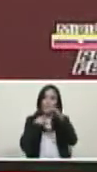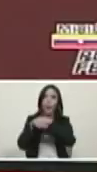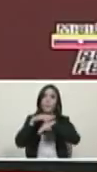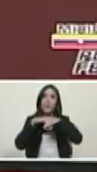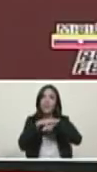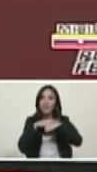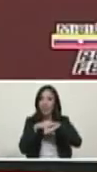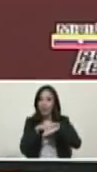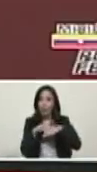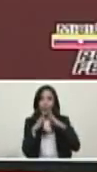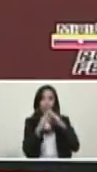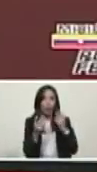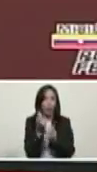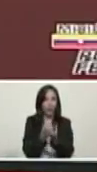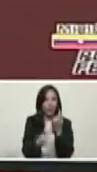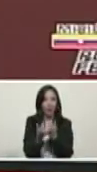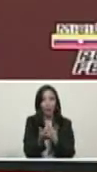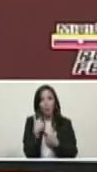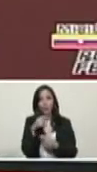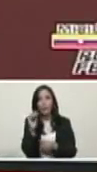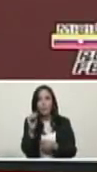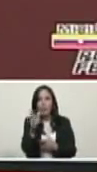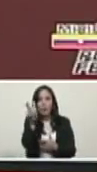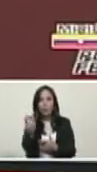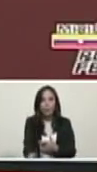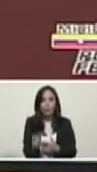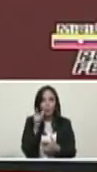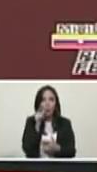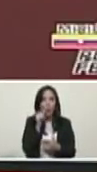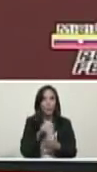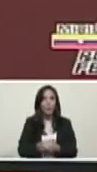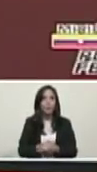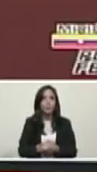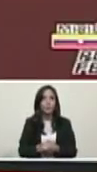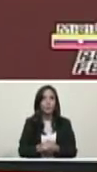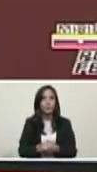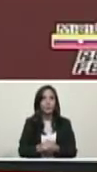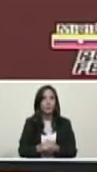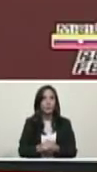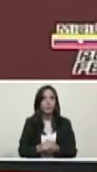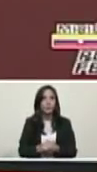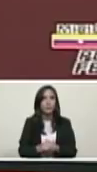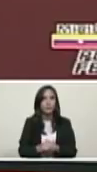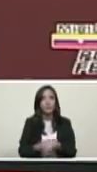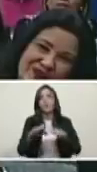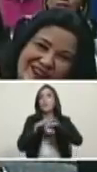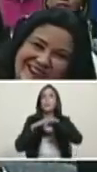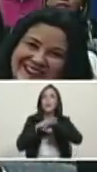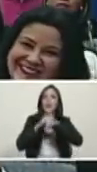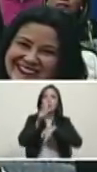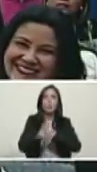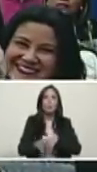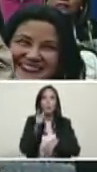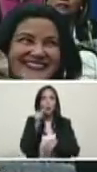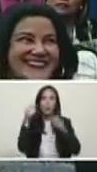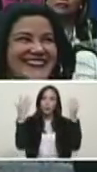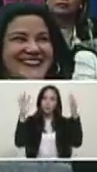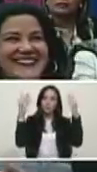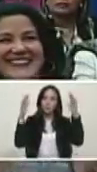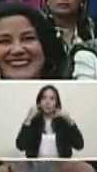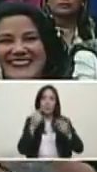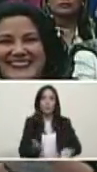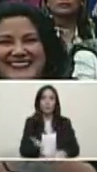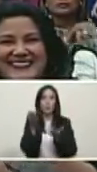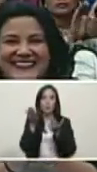revisar todos los recursos ministro de guerra eléctrica perdón de energía eléctrica tiene un aplauso para este